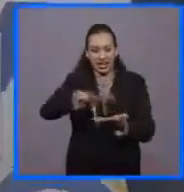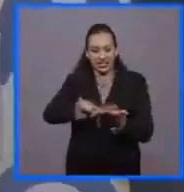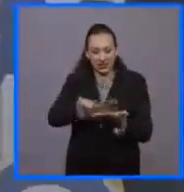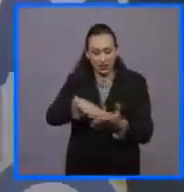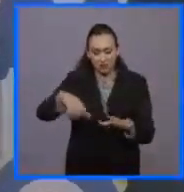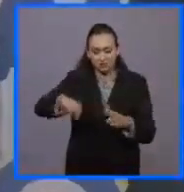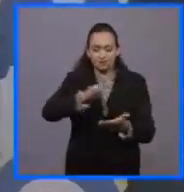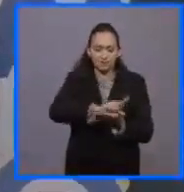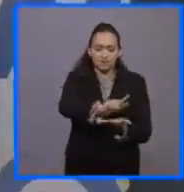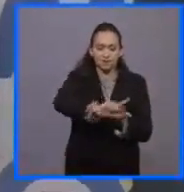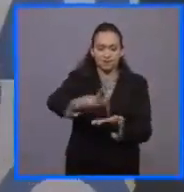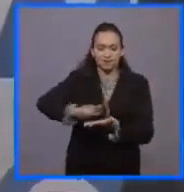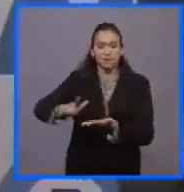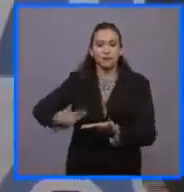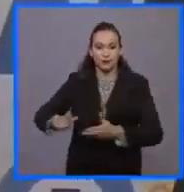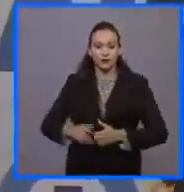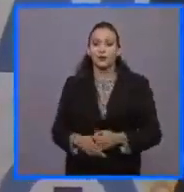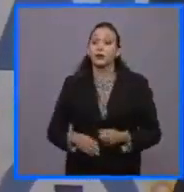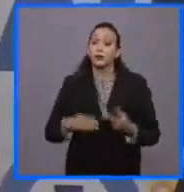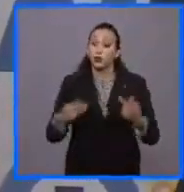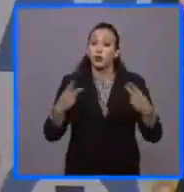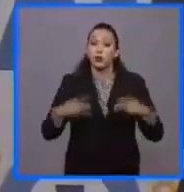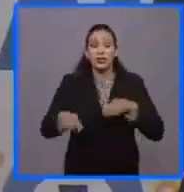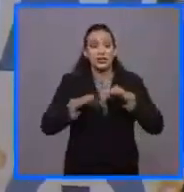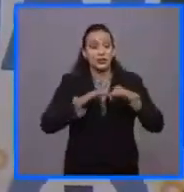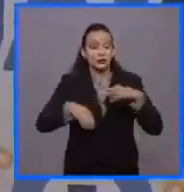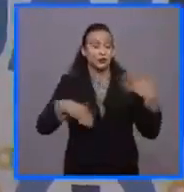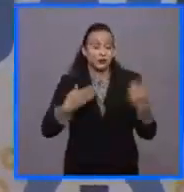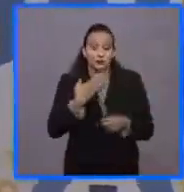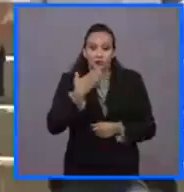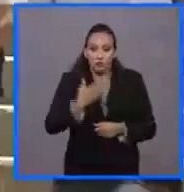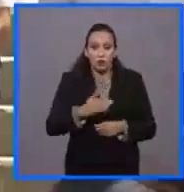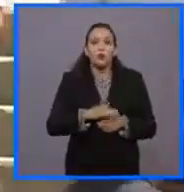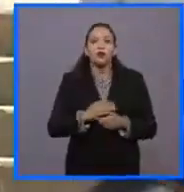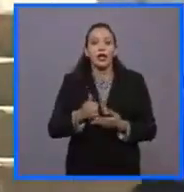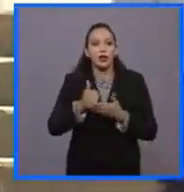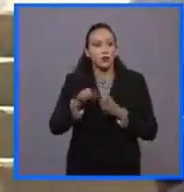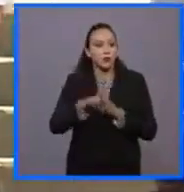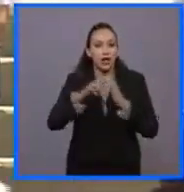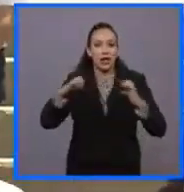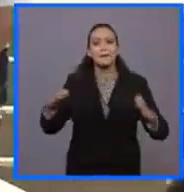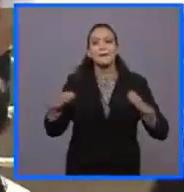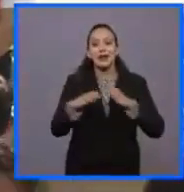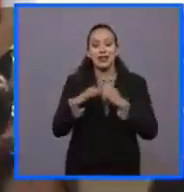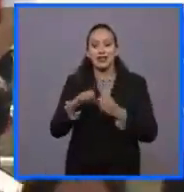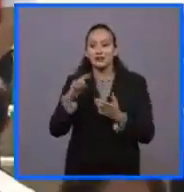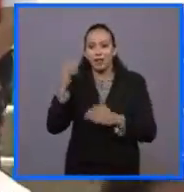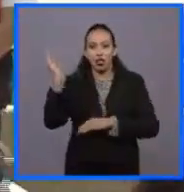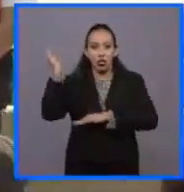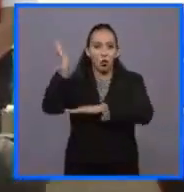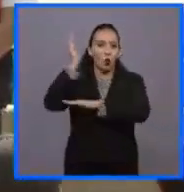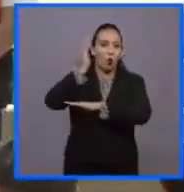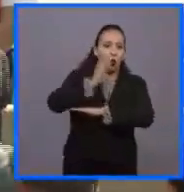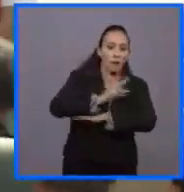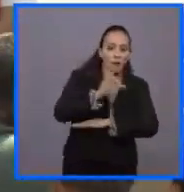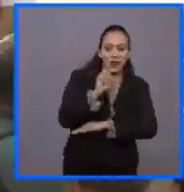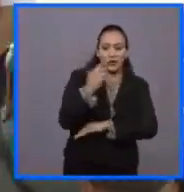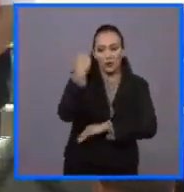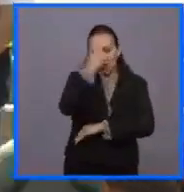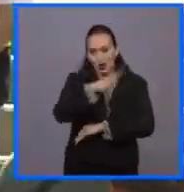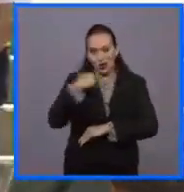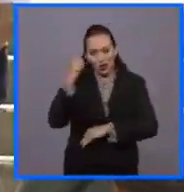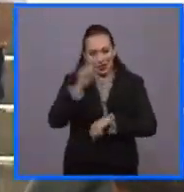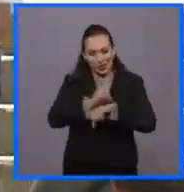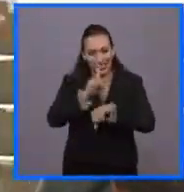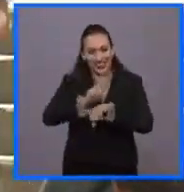y Protección Civil. Estas labores permitirán atender emergencias las 24 horas del día en las 33 colonias